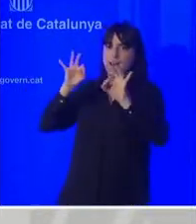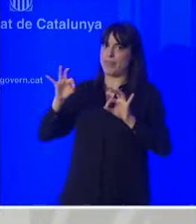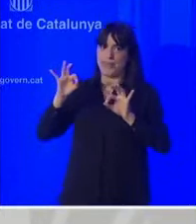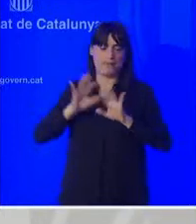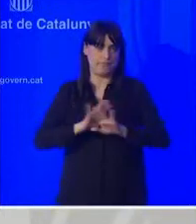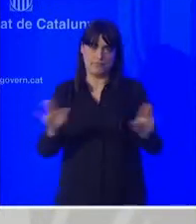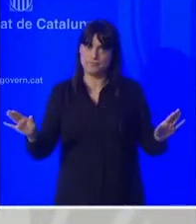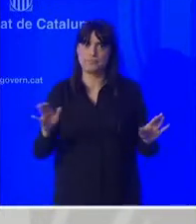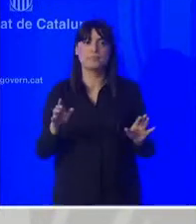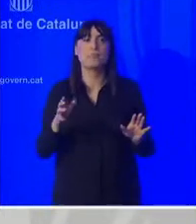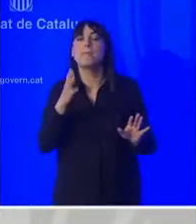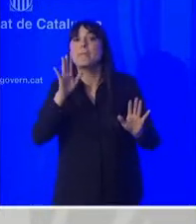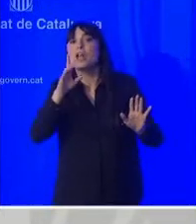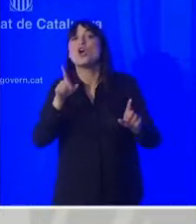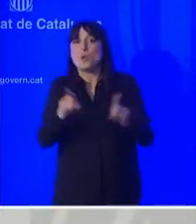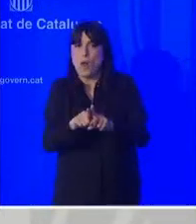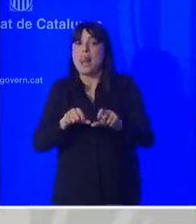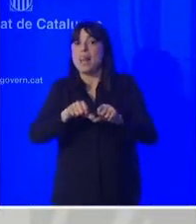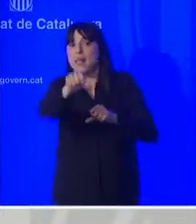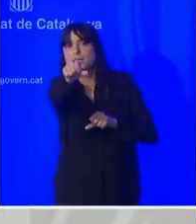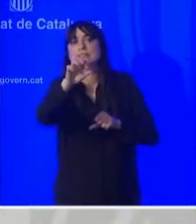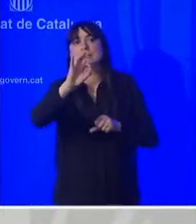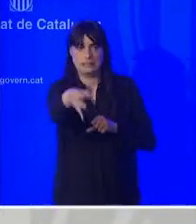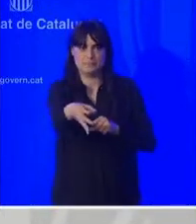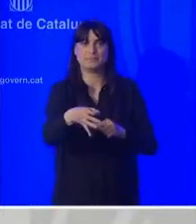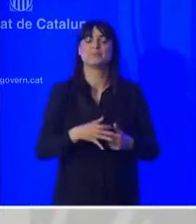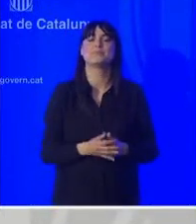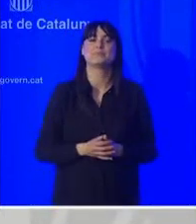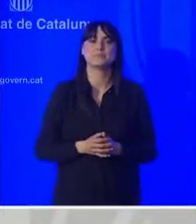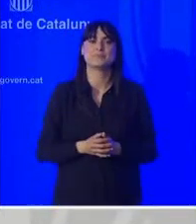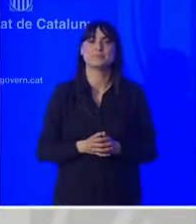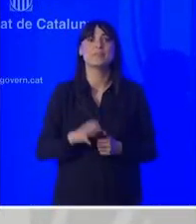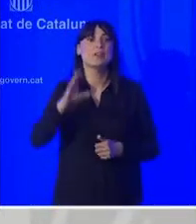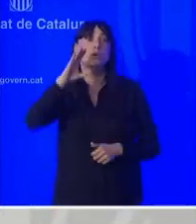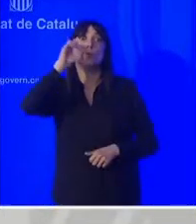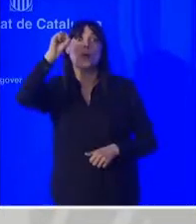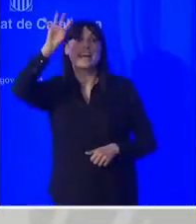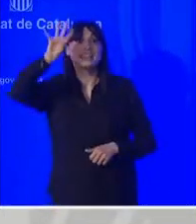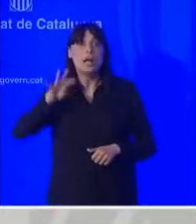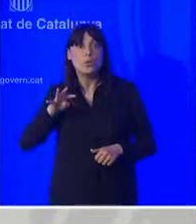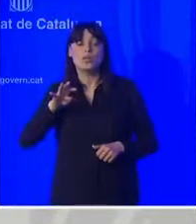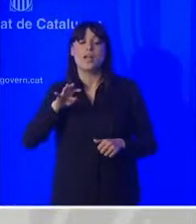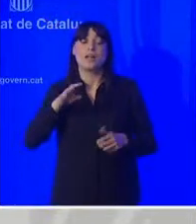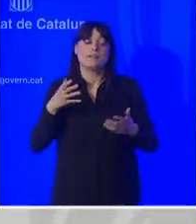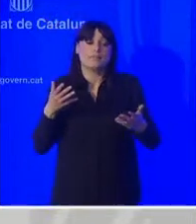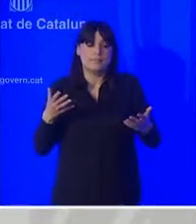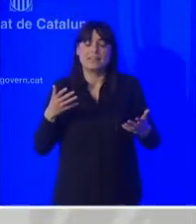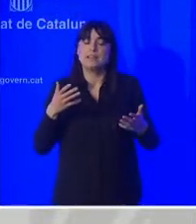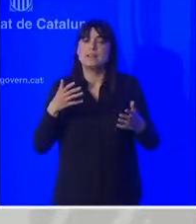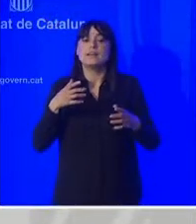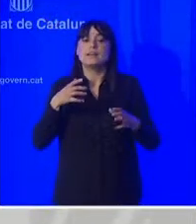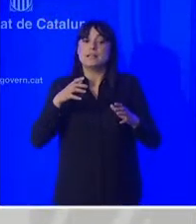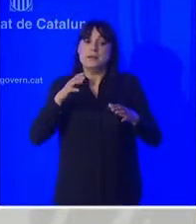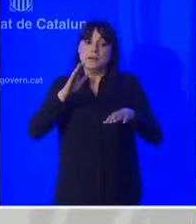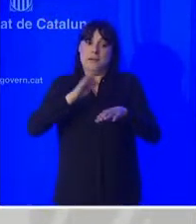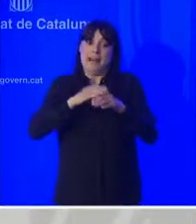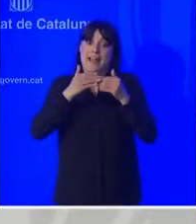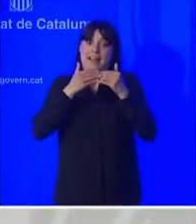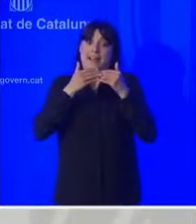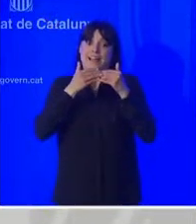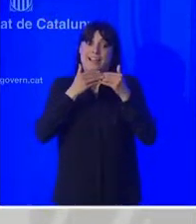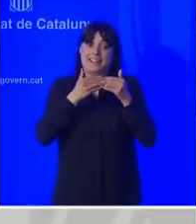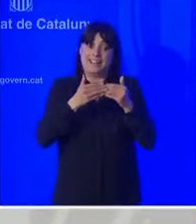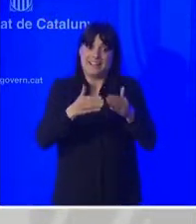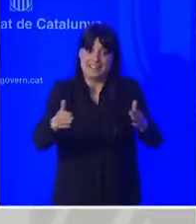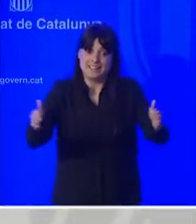Nosotros desde el Gobierno de Cataluña a la hora de empezar a flexibilizar un poco las medidas que están vigentes lo hemos preferido